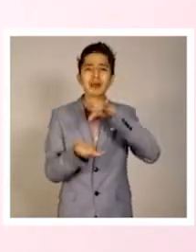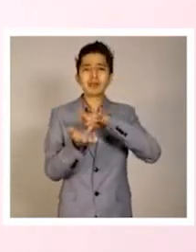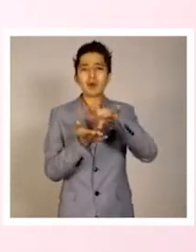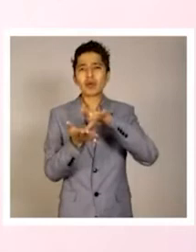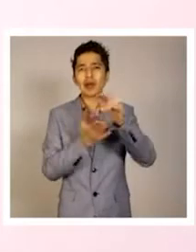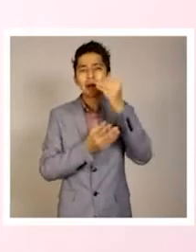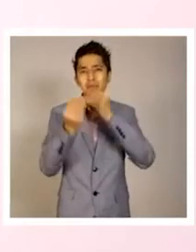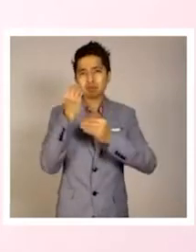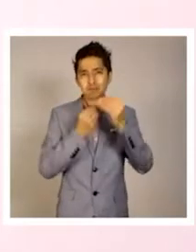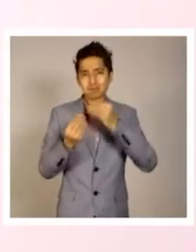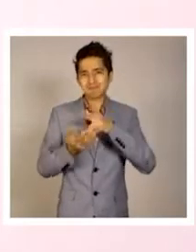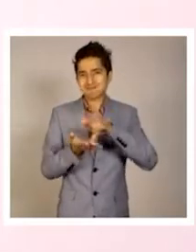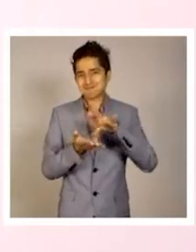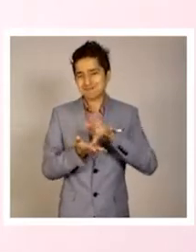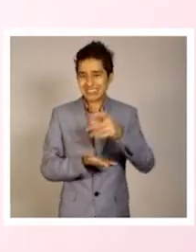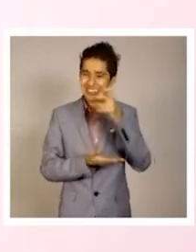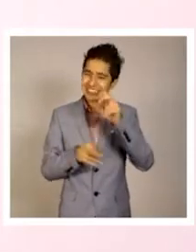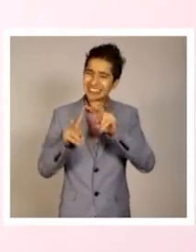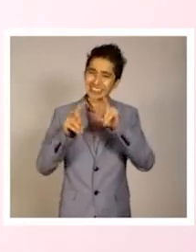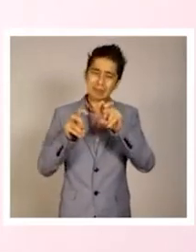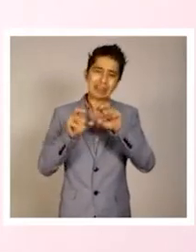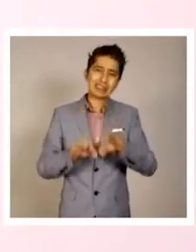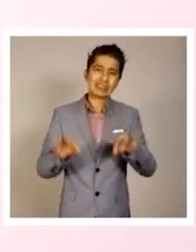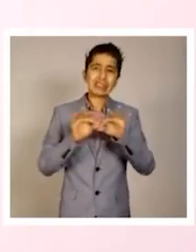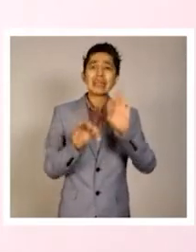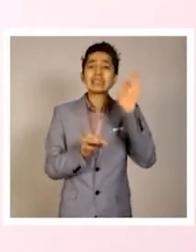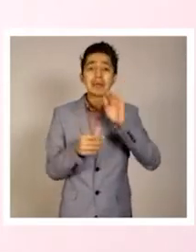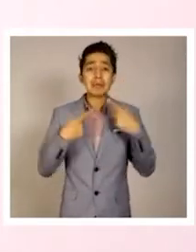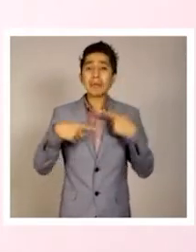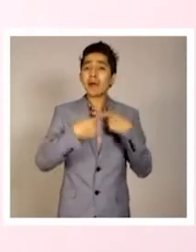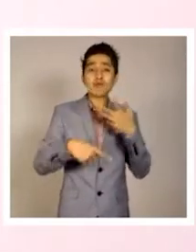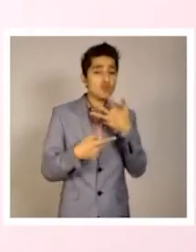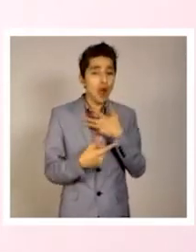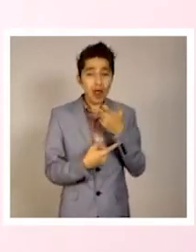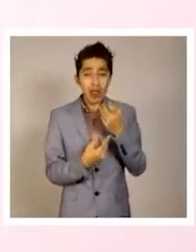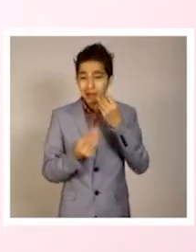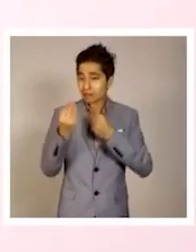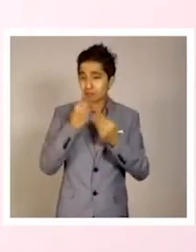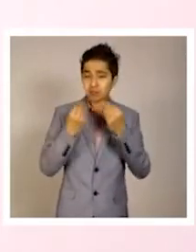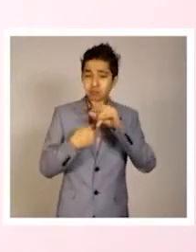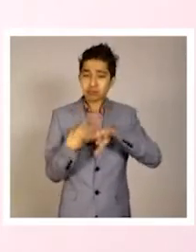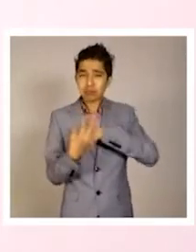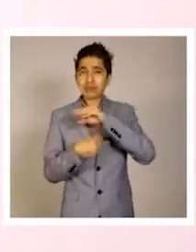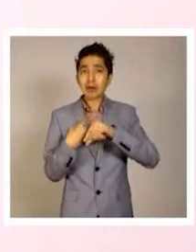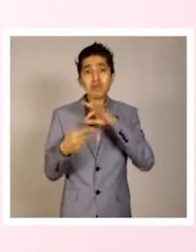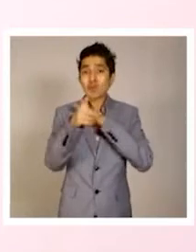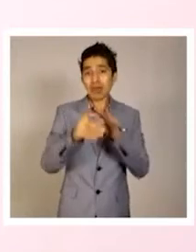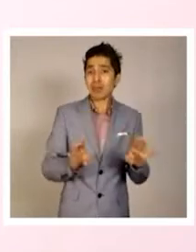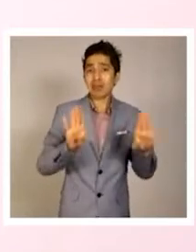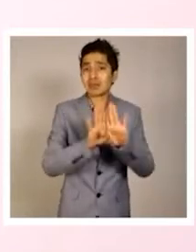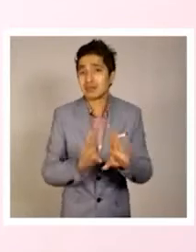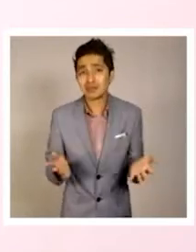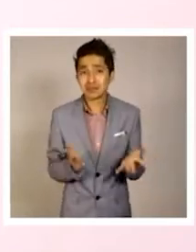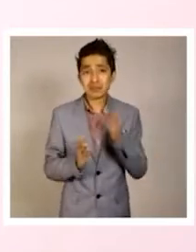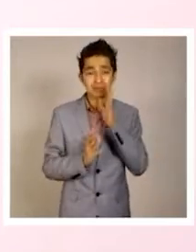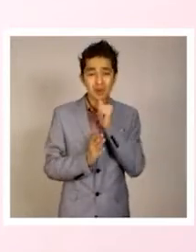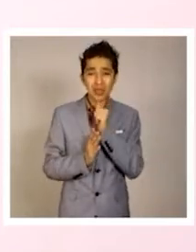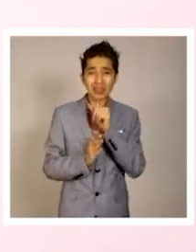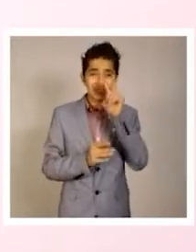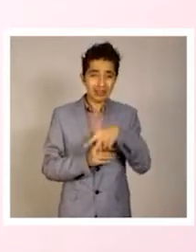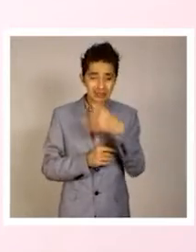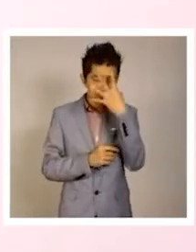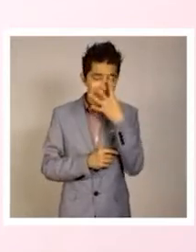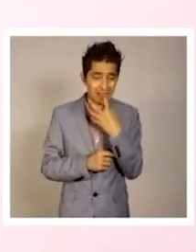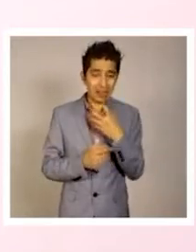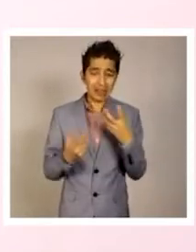un teléfono, no sabes exactamente de qué se trata esta postura. ¿Y cuál es la preocupación